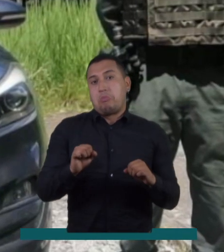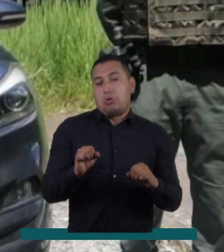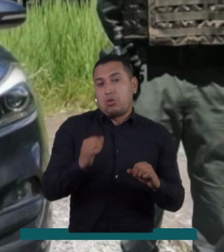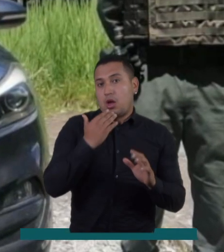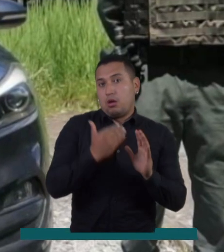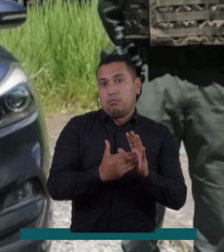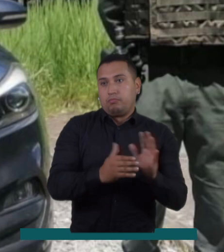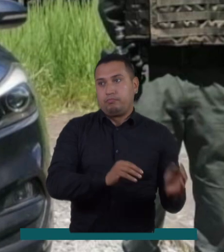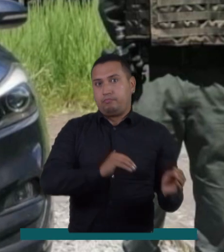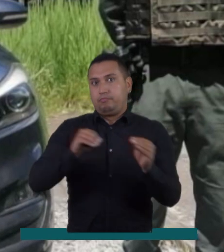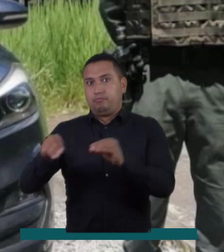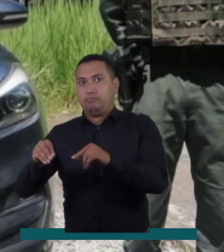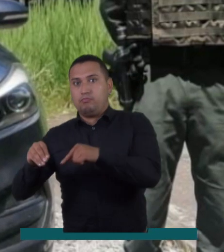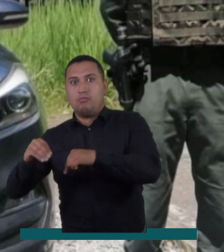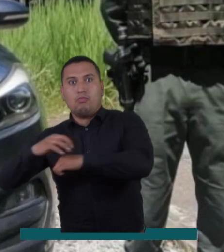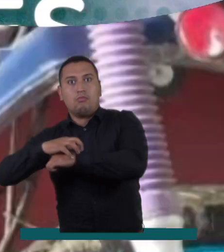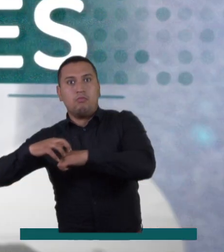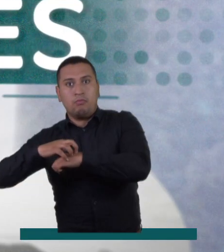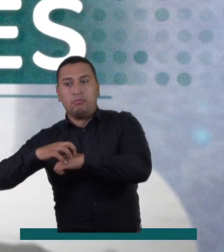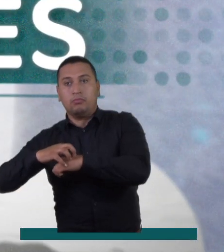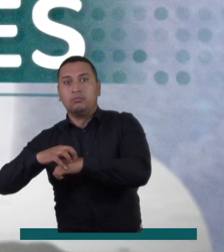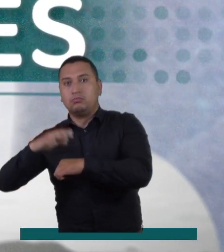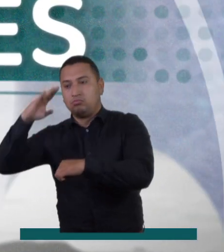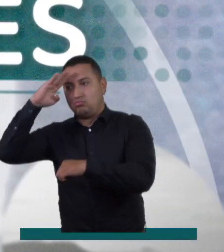y fueron llevados a municipios del Tolima.